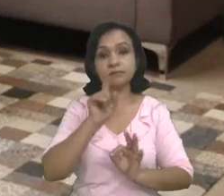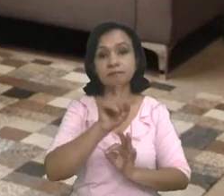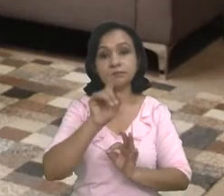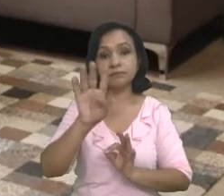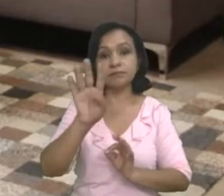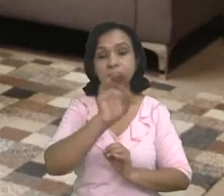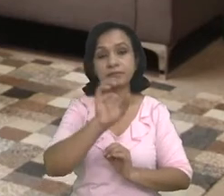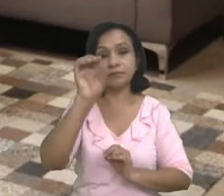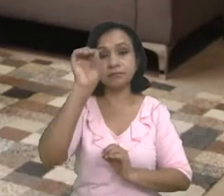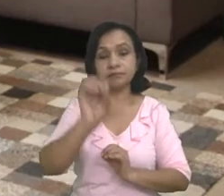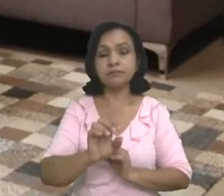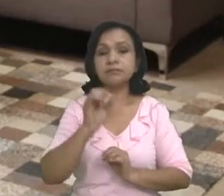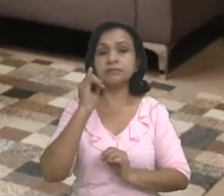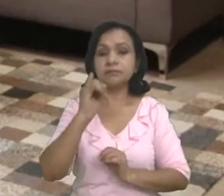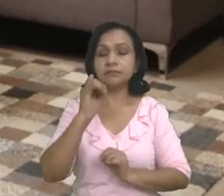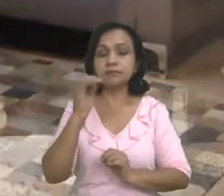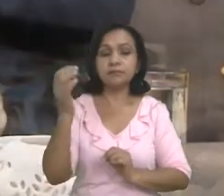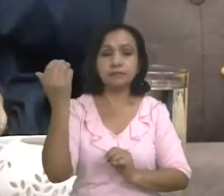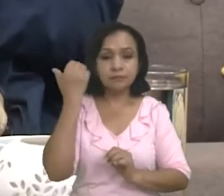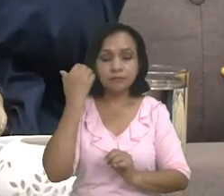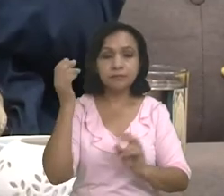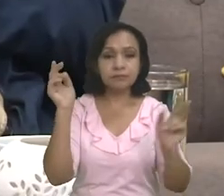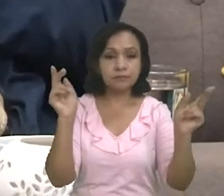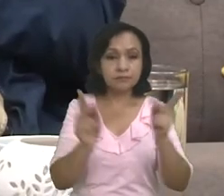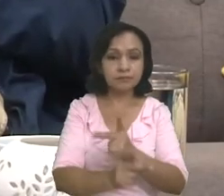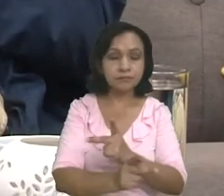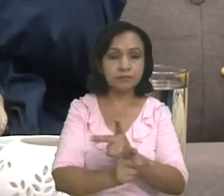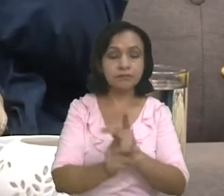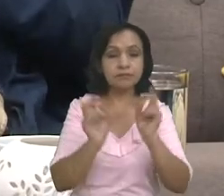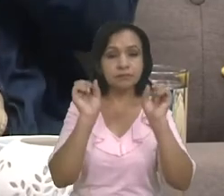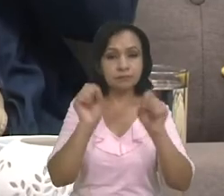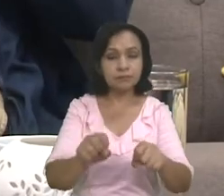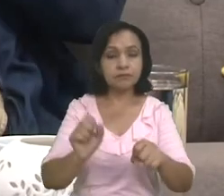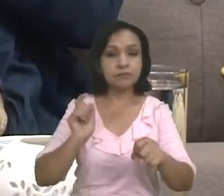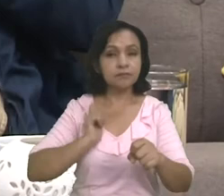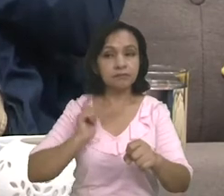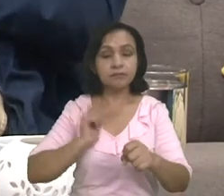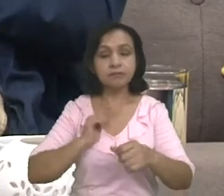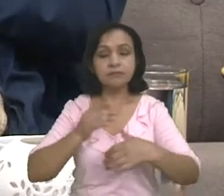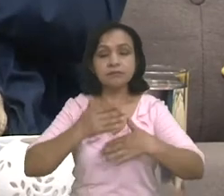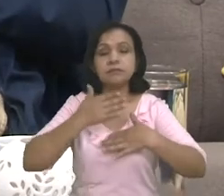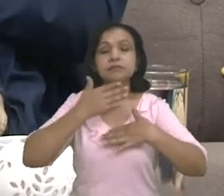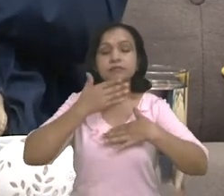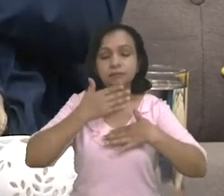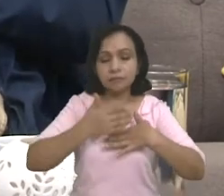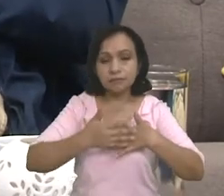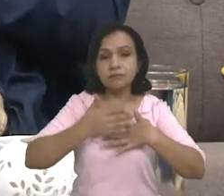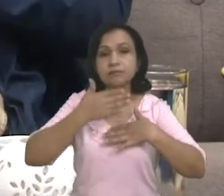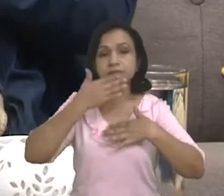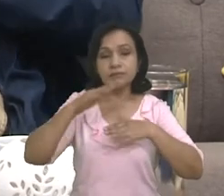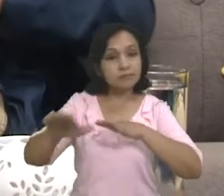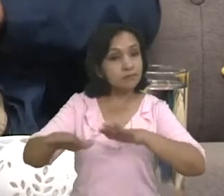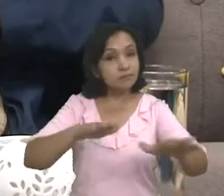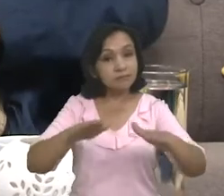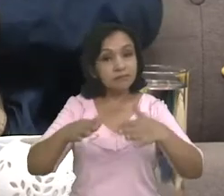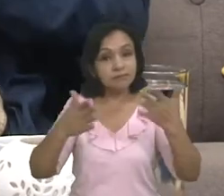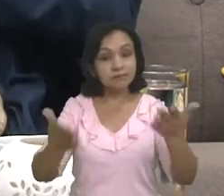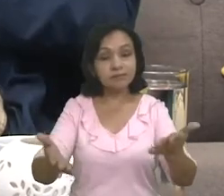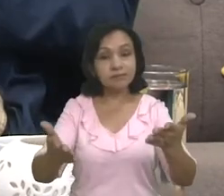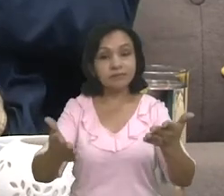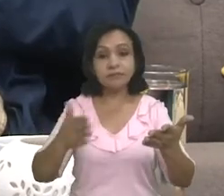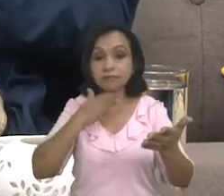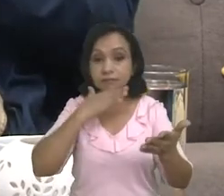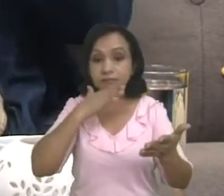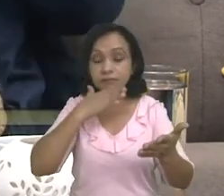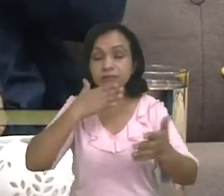ciento que si presenta manifestaciones graves que ya puede tener dificultad para respirar entonces tener dificultades